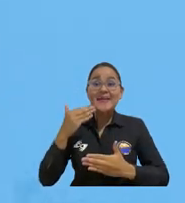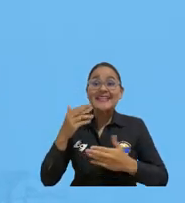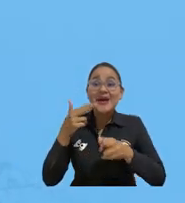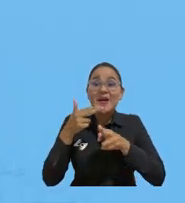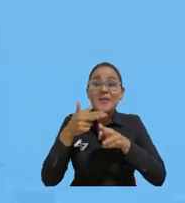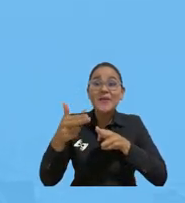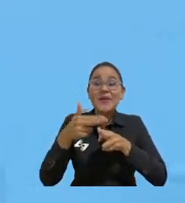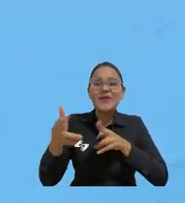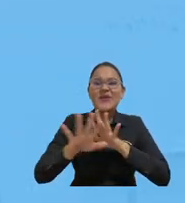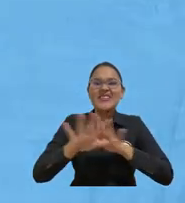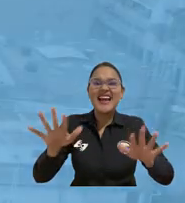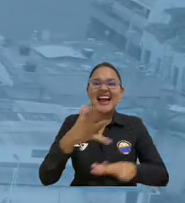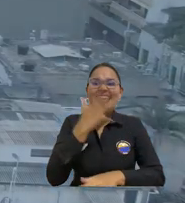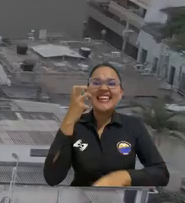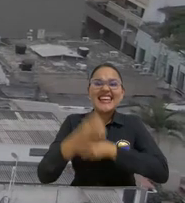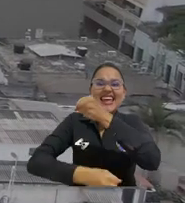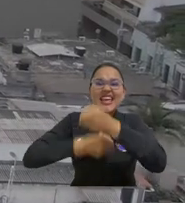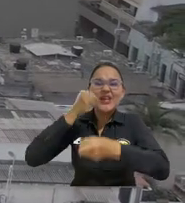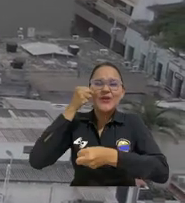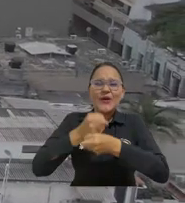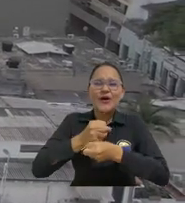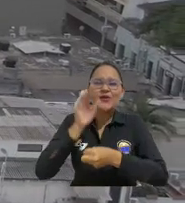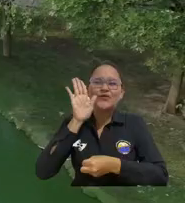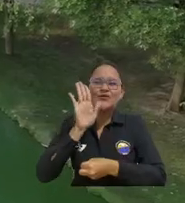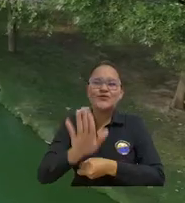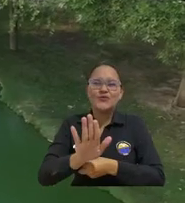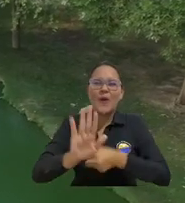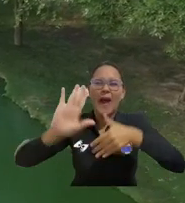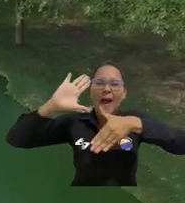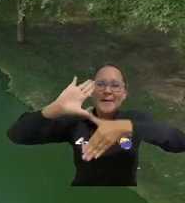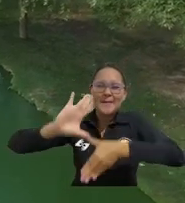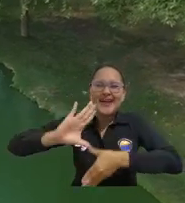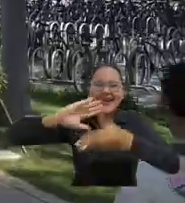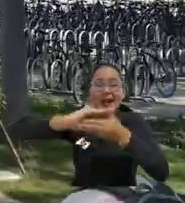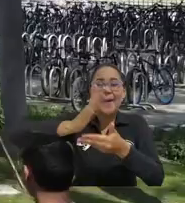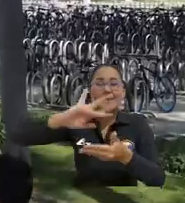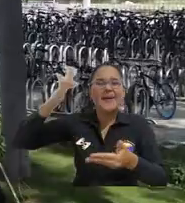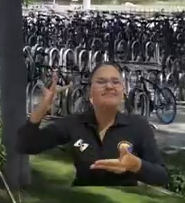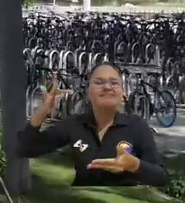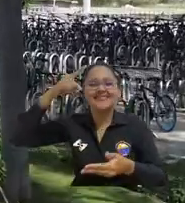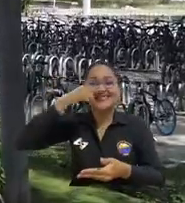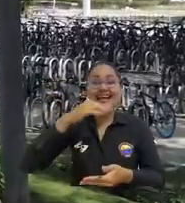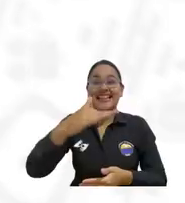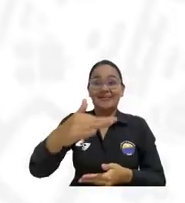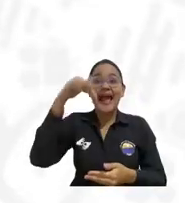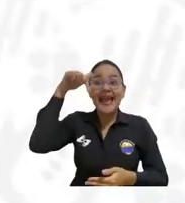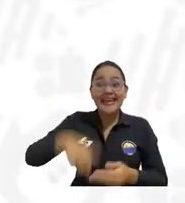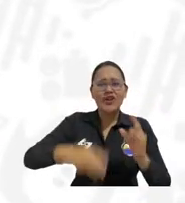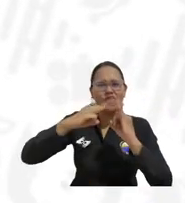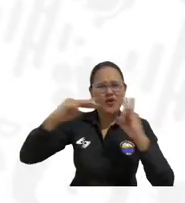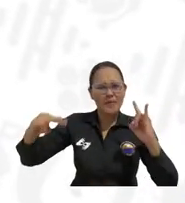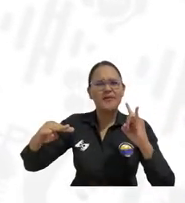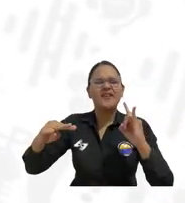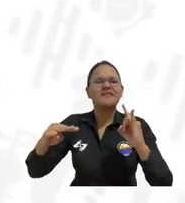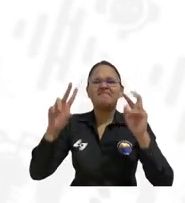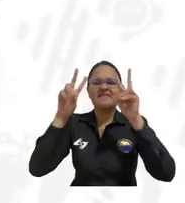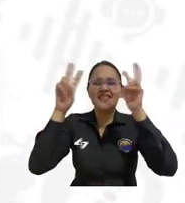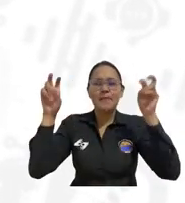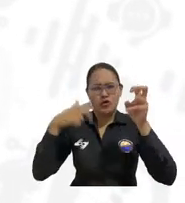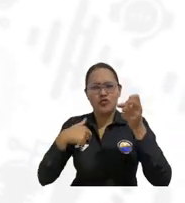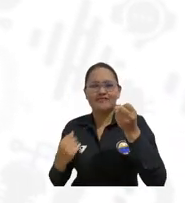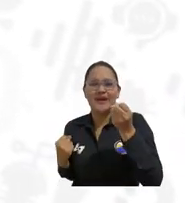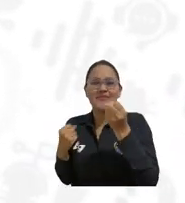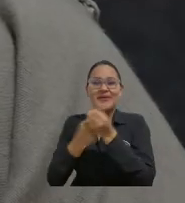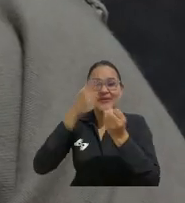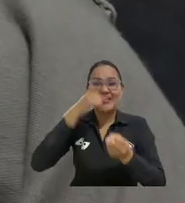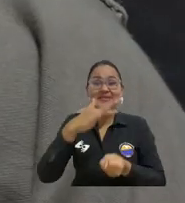Inicia la cuenta regresiva para el quinto centenario de la Perla de América y la Universidad del Magdalena se une con la iniciativa Yo Cuento por